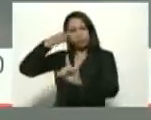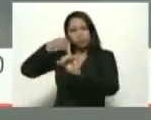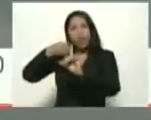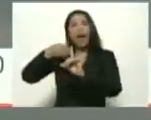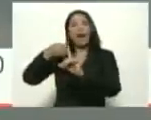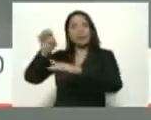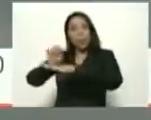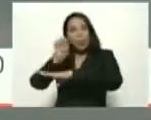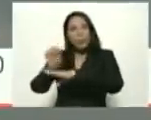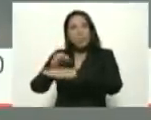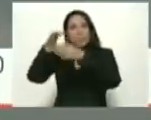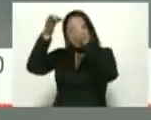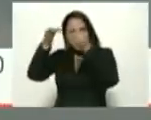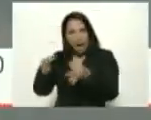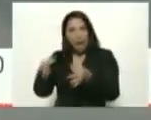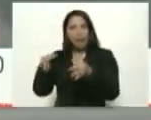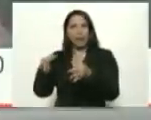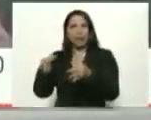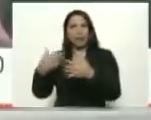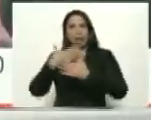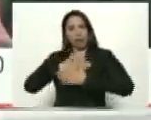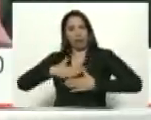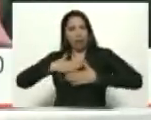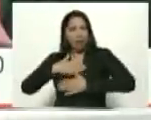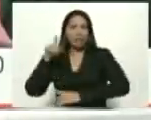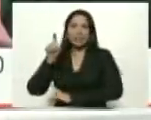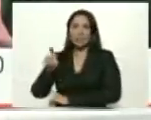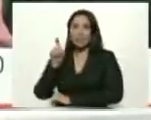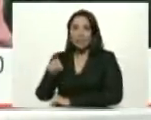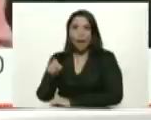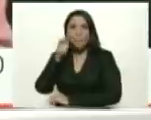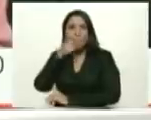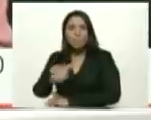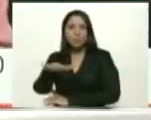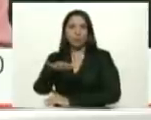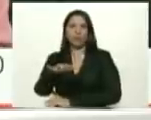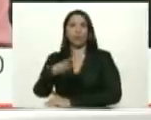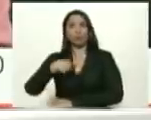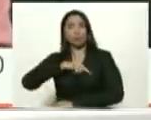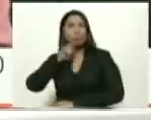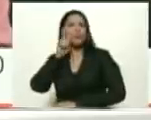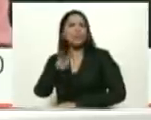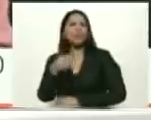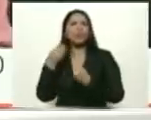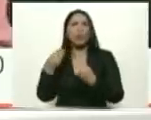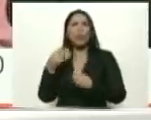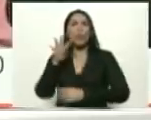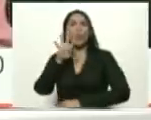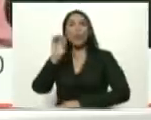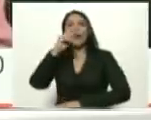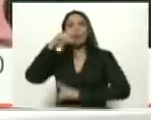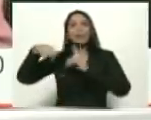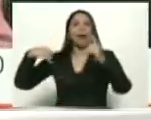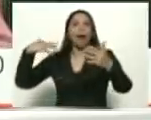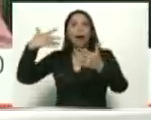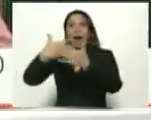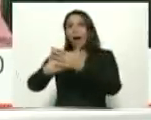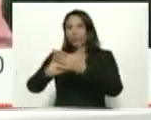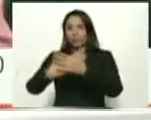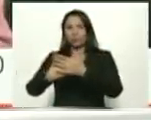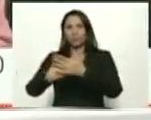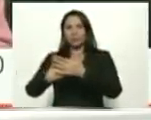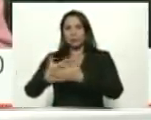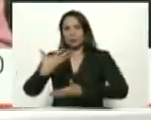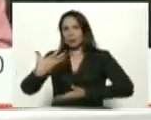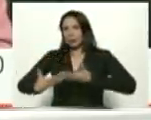real de la satisfacción de las necesidades. Hemos visto cómo en 40 años, al calor